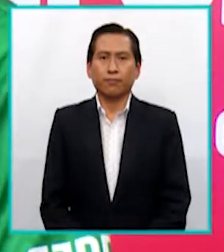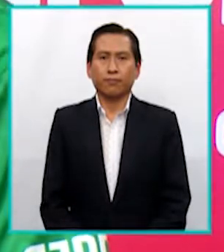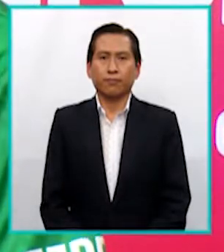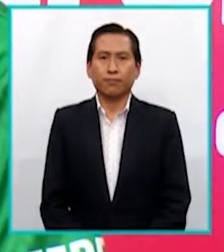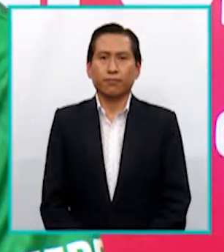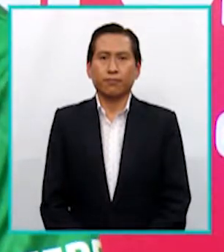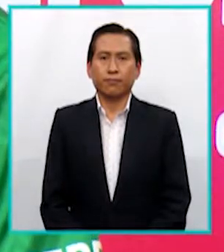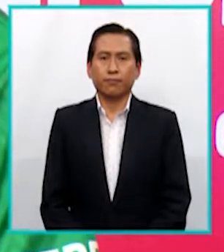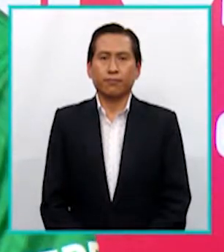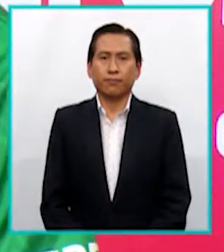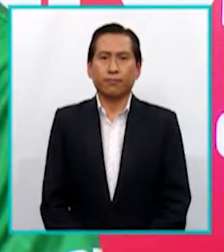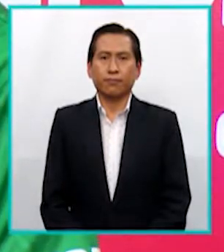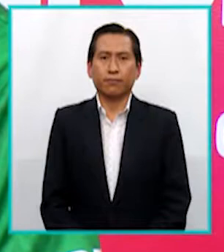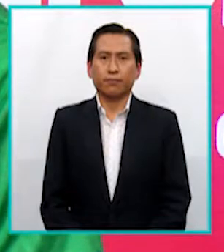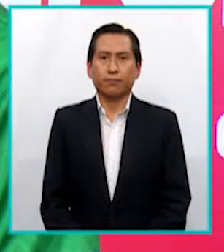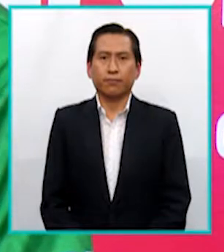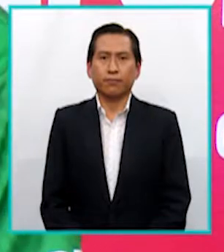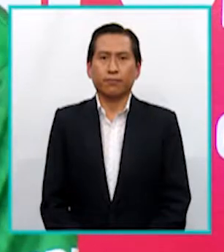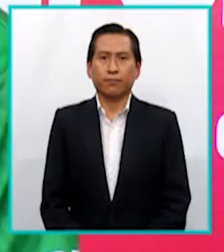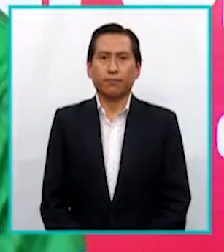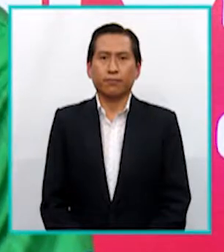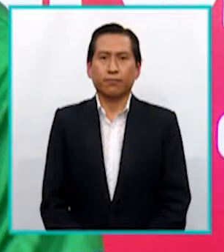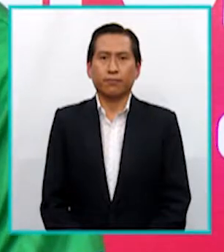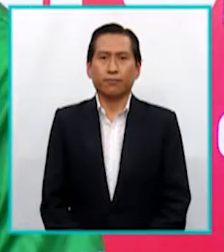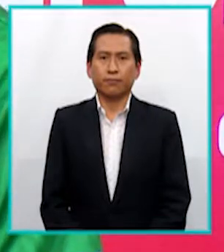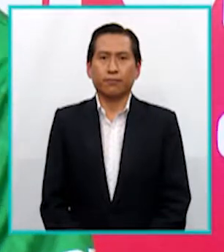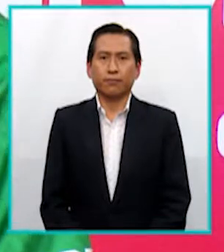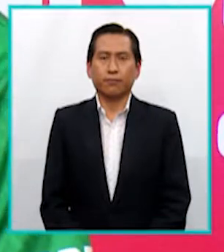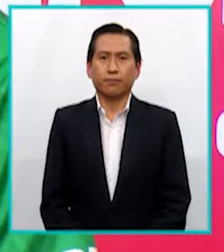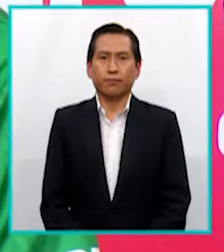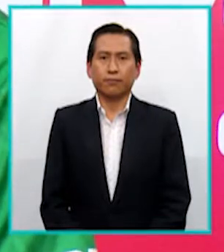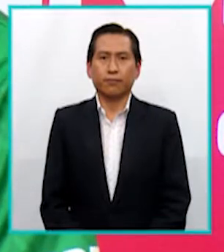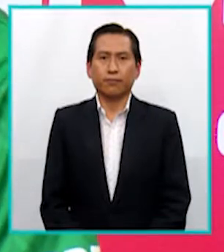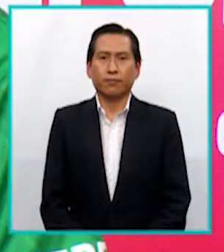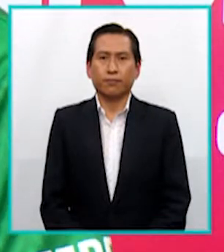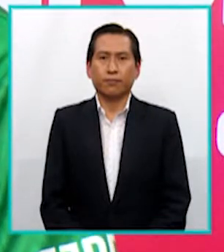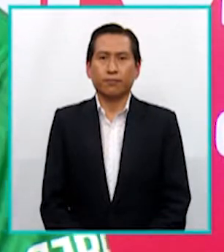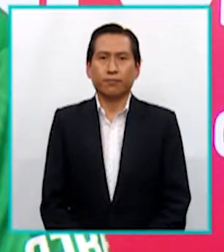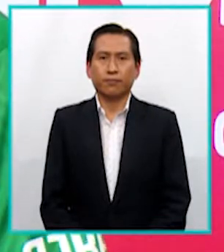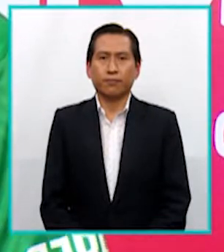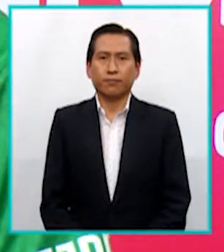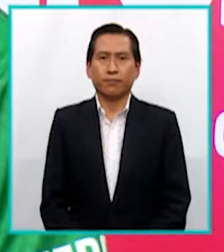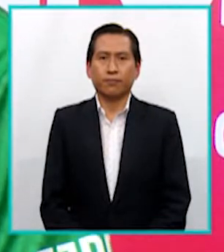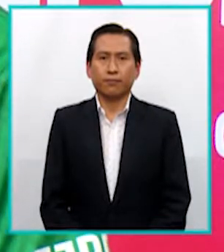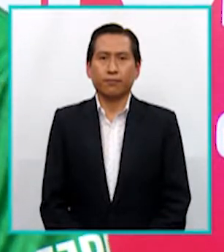tú me enseñaste a querer, no me enseñes a olvidar.